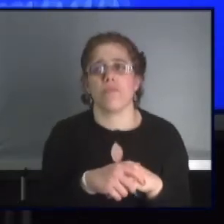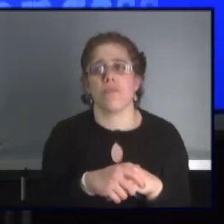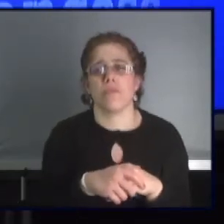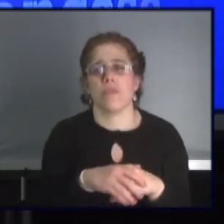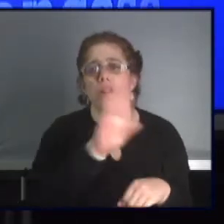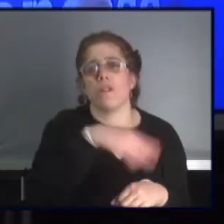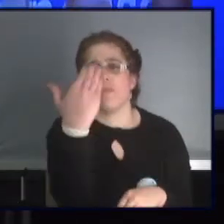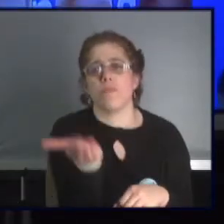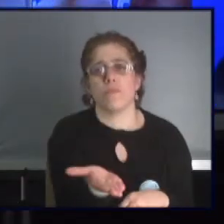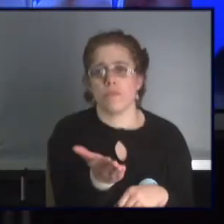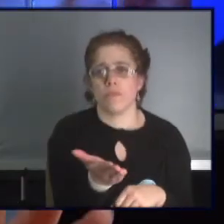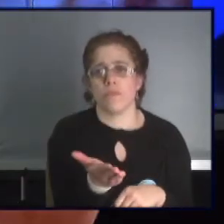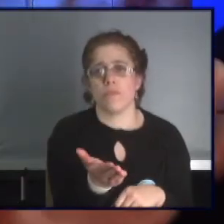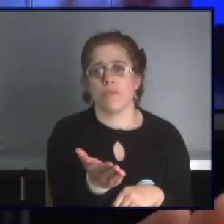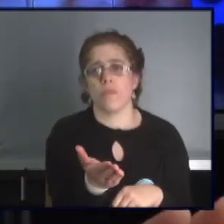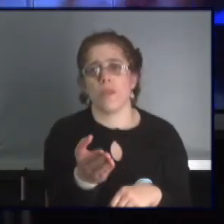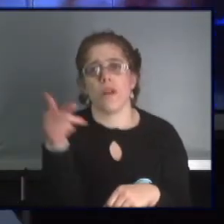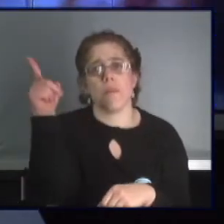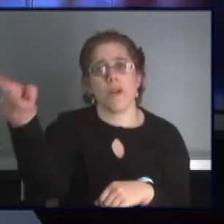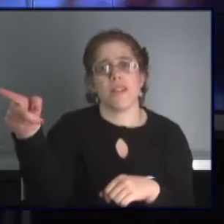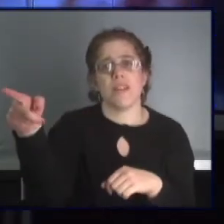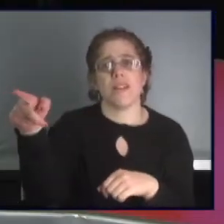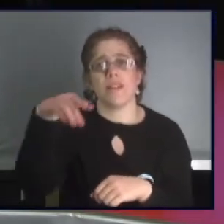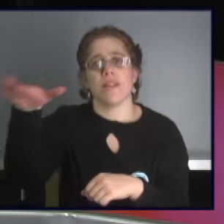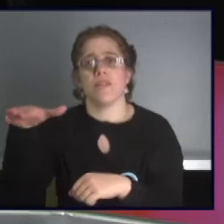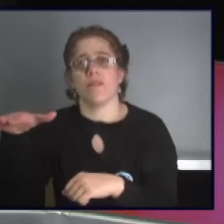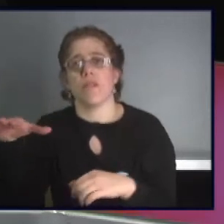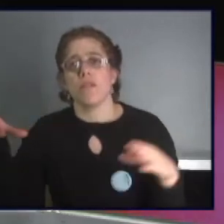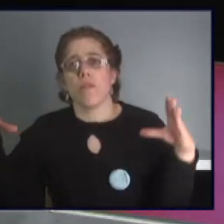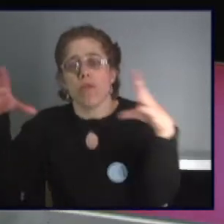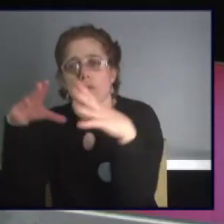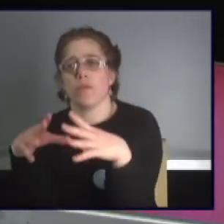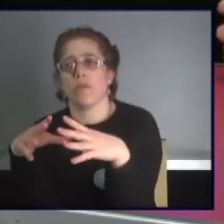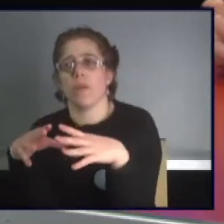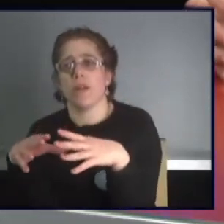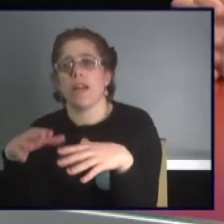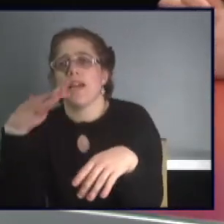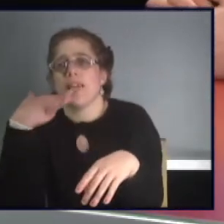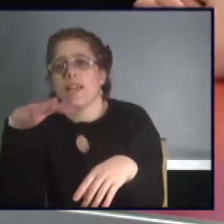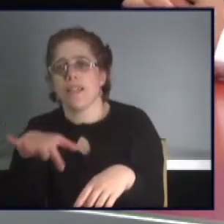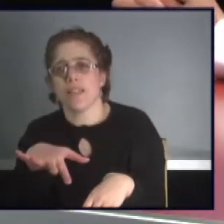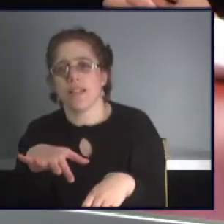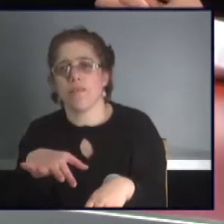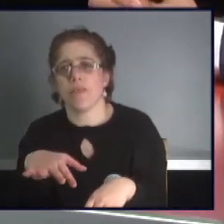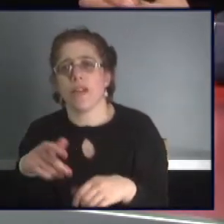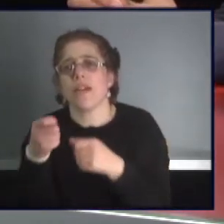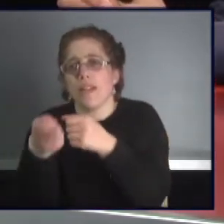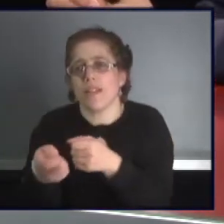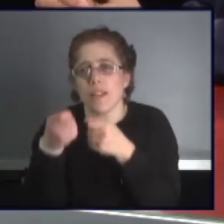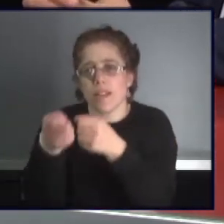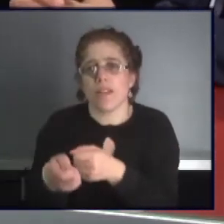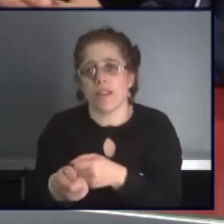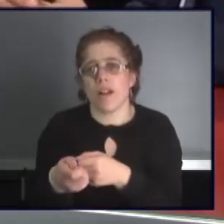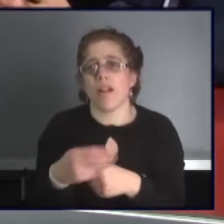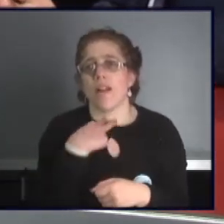entonces a partir de ahí esto deja de ser una revolución es decir es el intento de acallar las